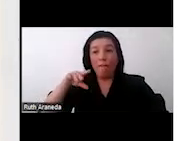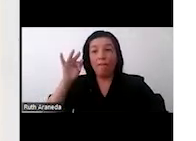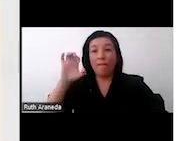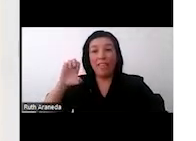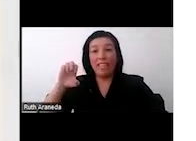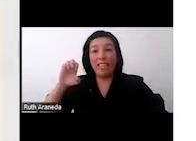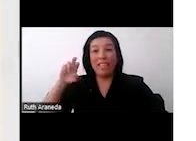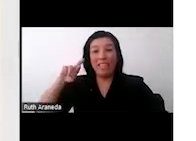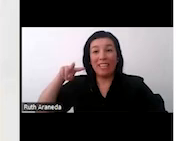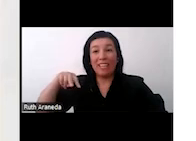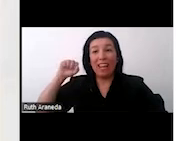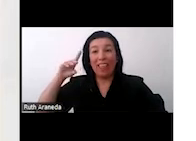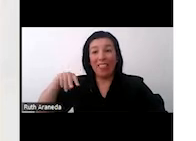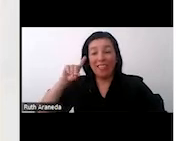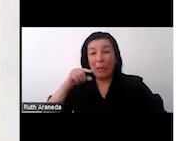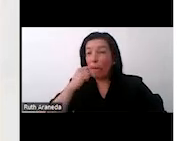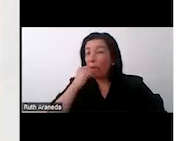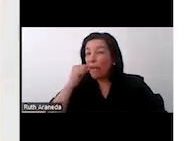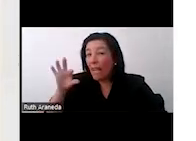finalmente la distribución en Chile.